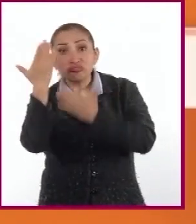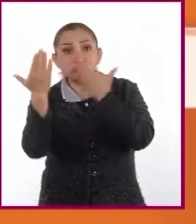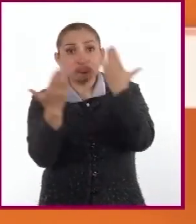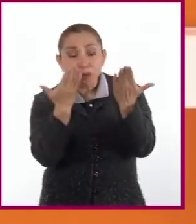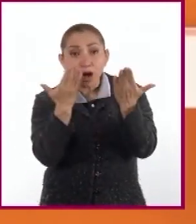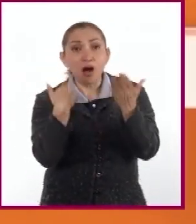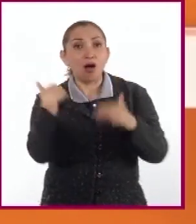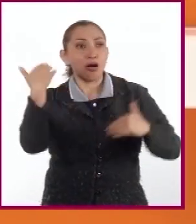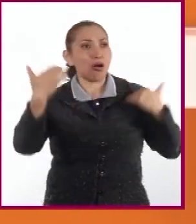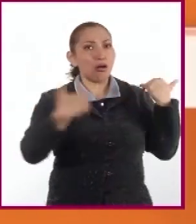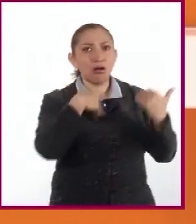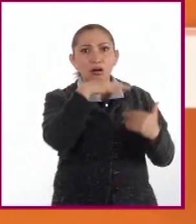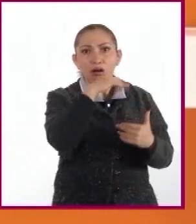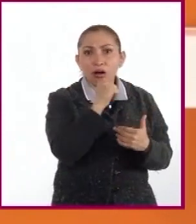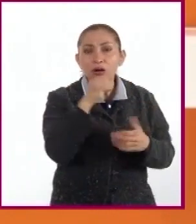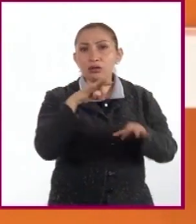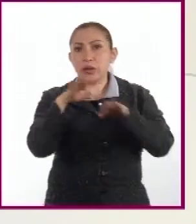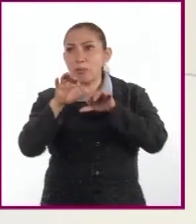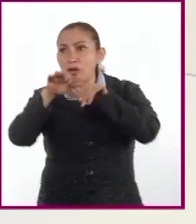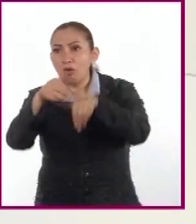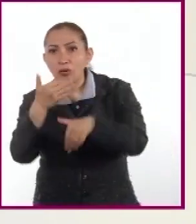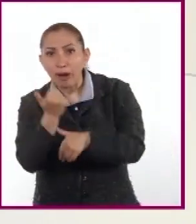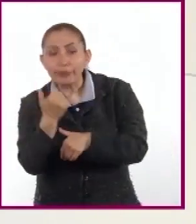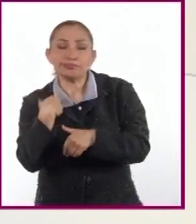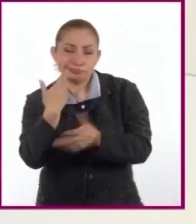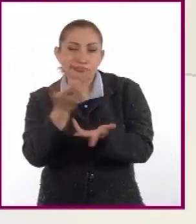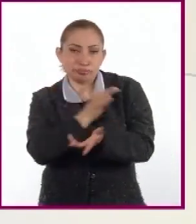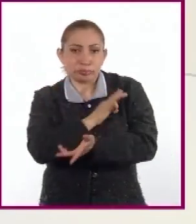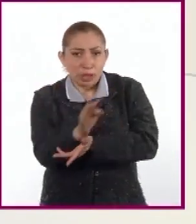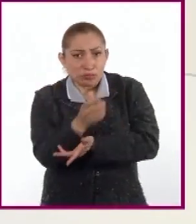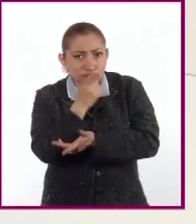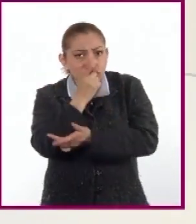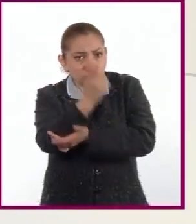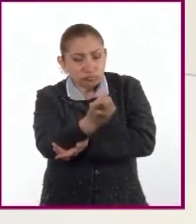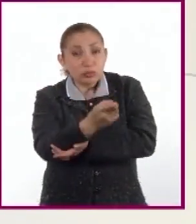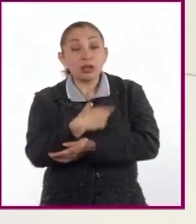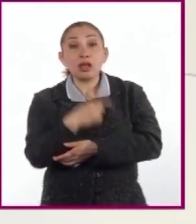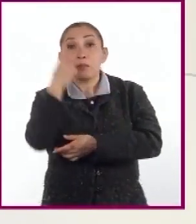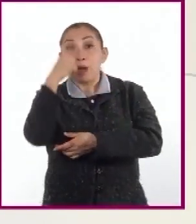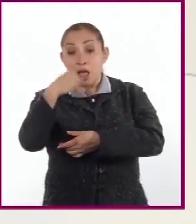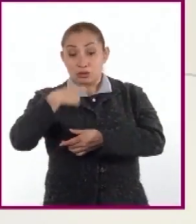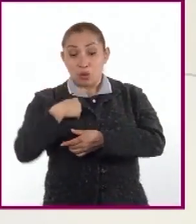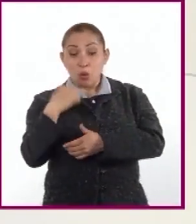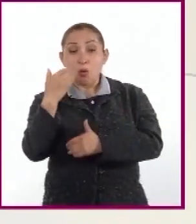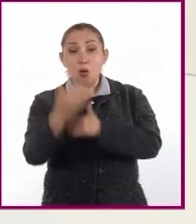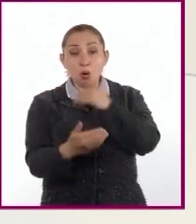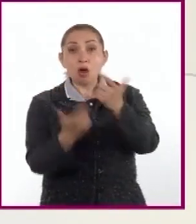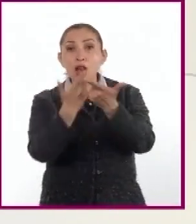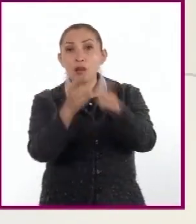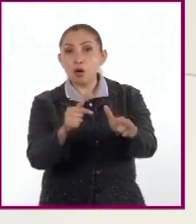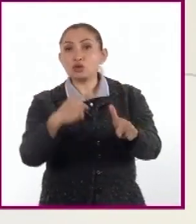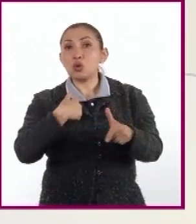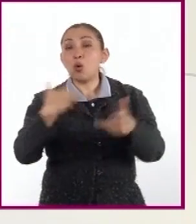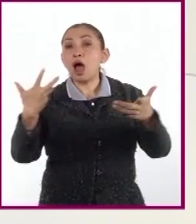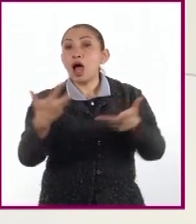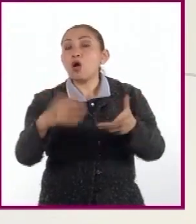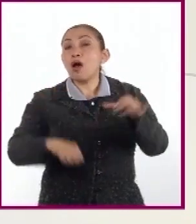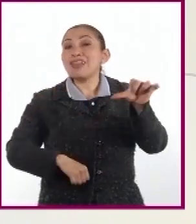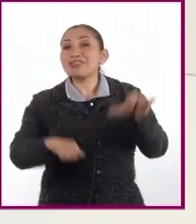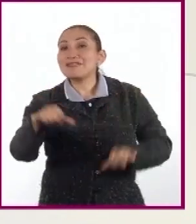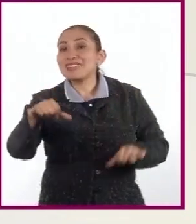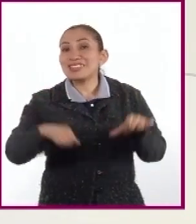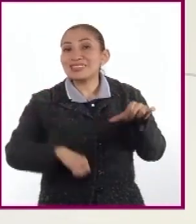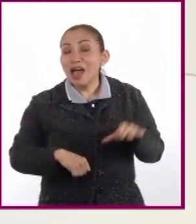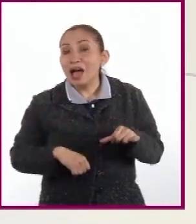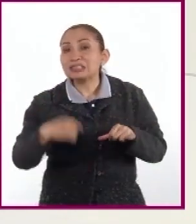la recreación o el trabajo. En nuestro constante camino para ejercer la libertad, realizamos acciones que pueden suponer